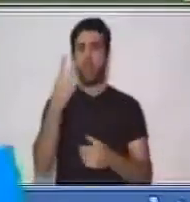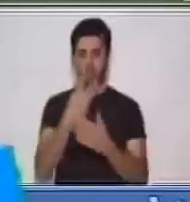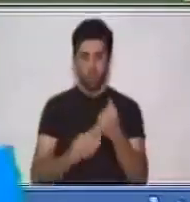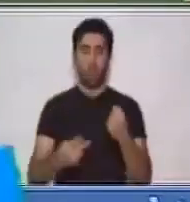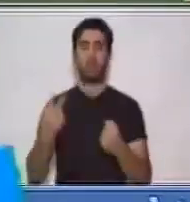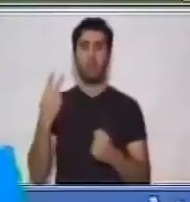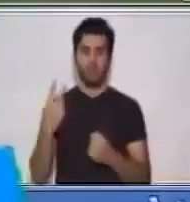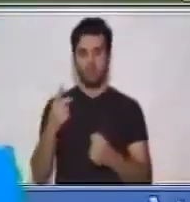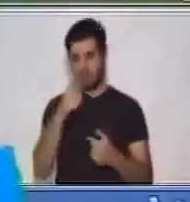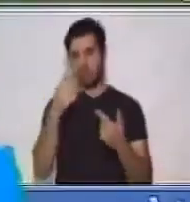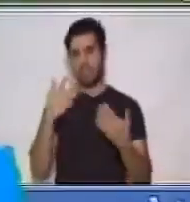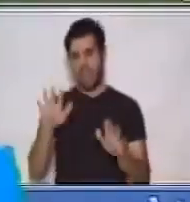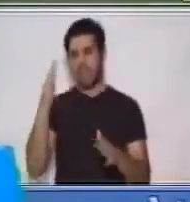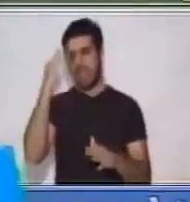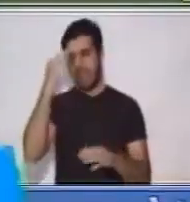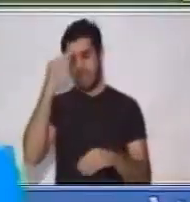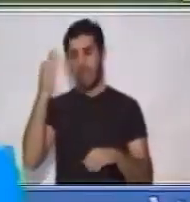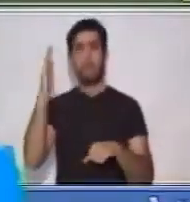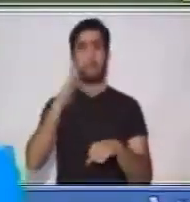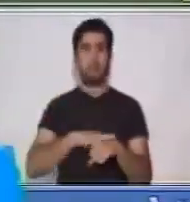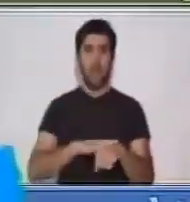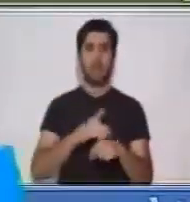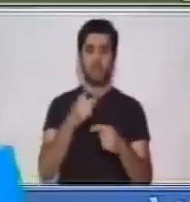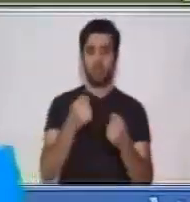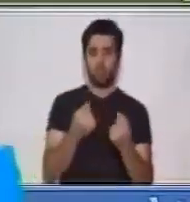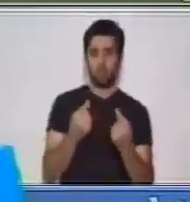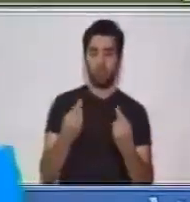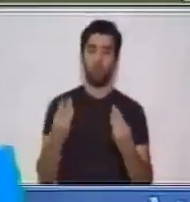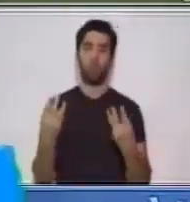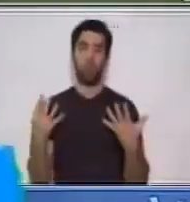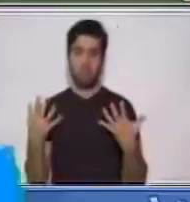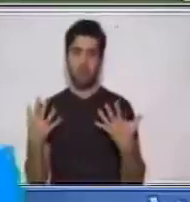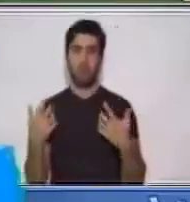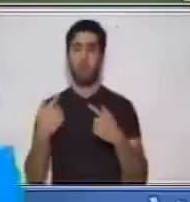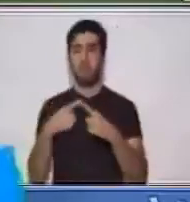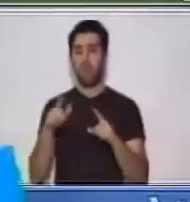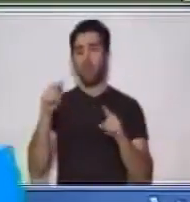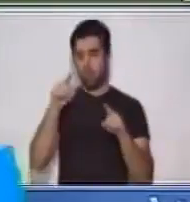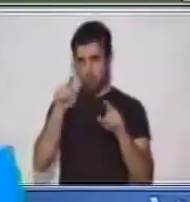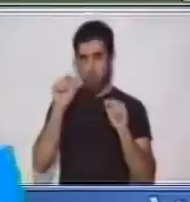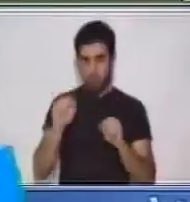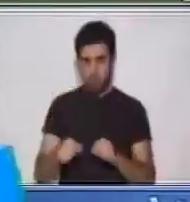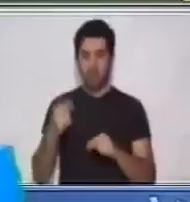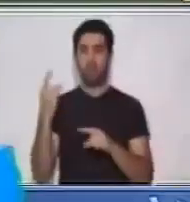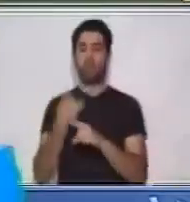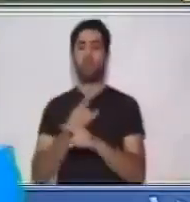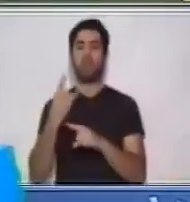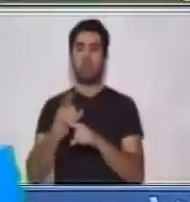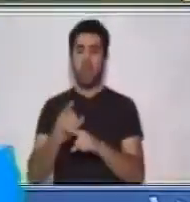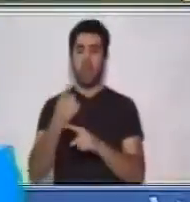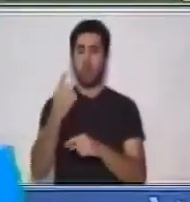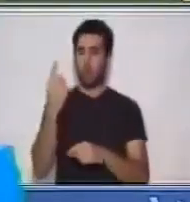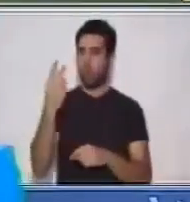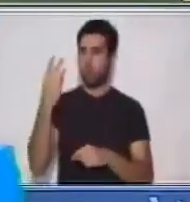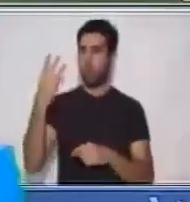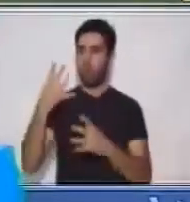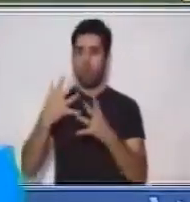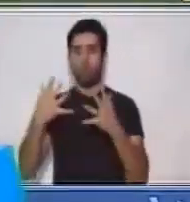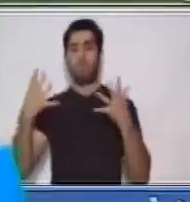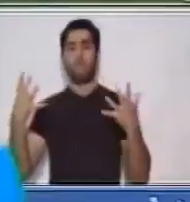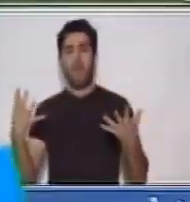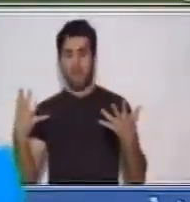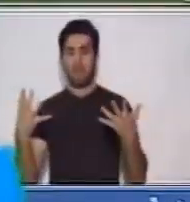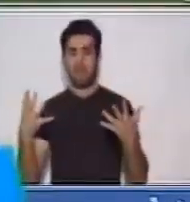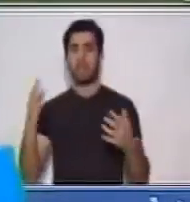más números, pero como estamos iniciando, les estoy dando números pequeños, pero ustedes pueden utilizar de dos cifras, porque ustedes